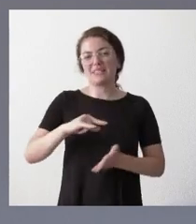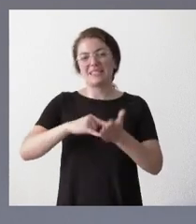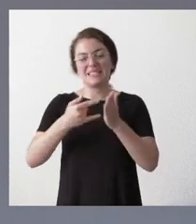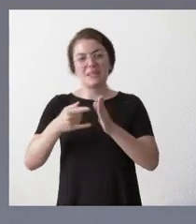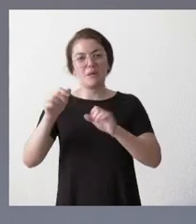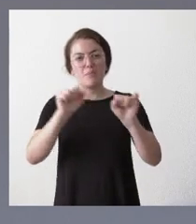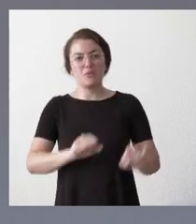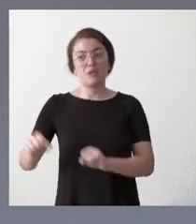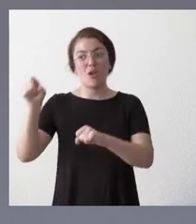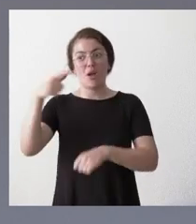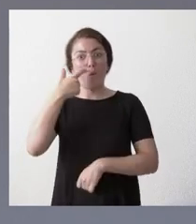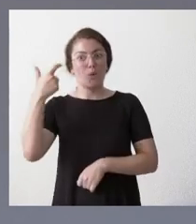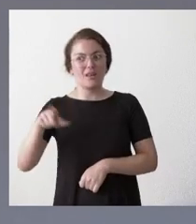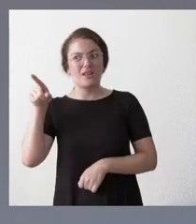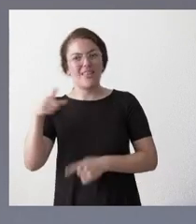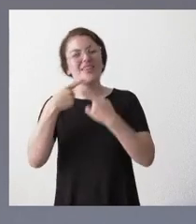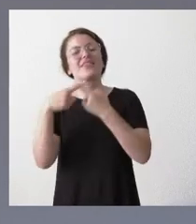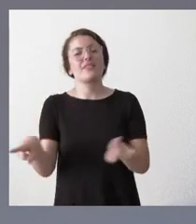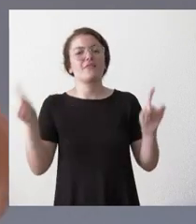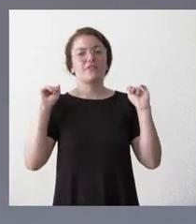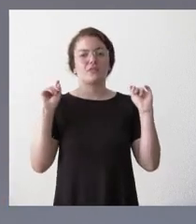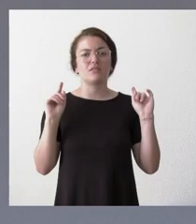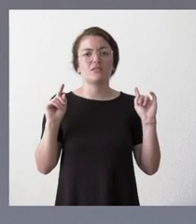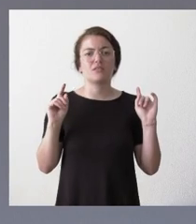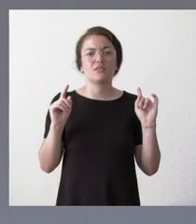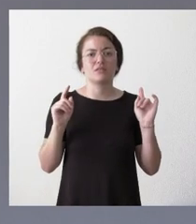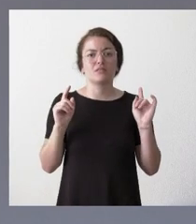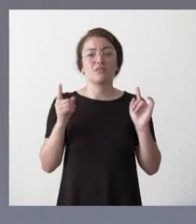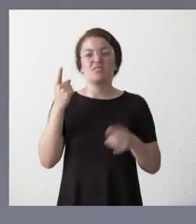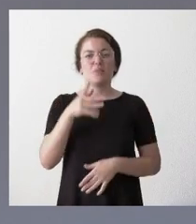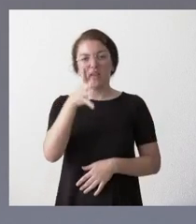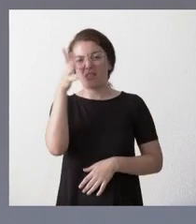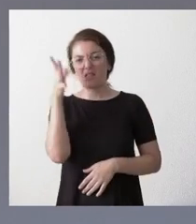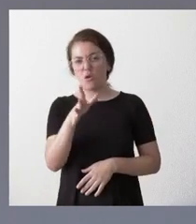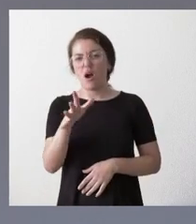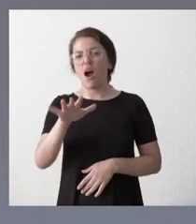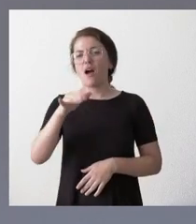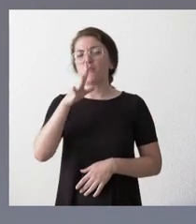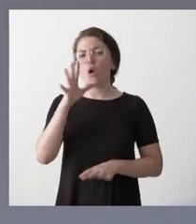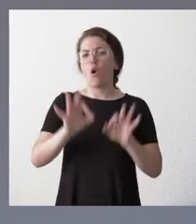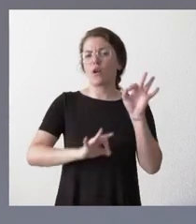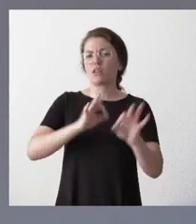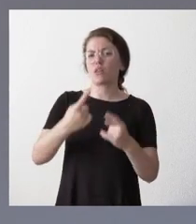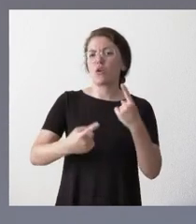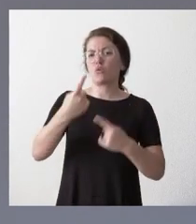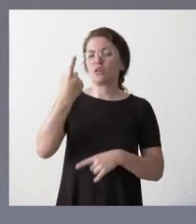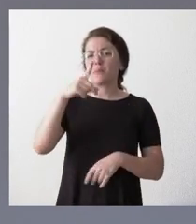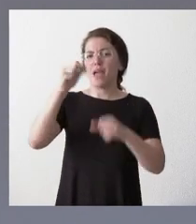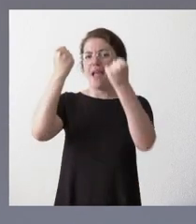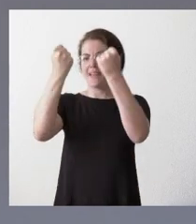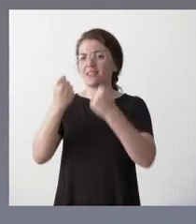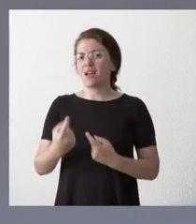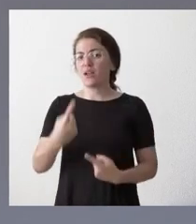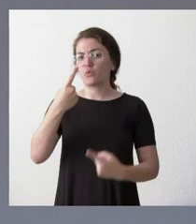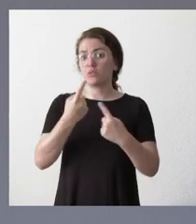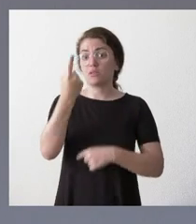de Ucrania, son diferentes, ante también distintas denuncias de organizaciones, de alguna otra entidad, de